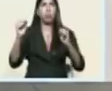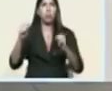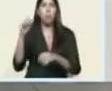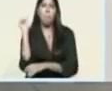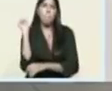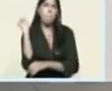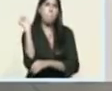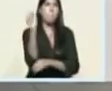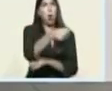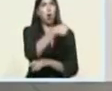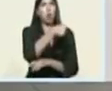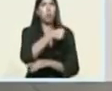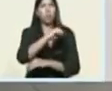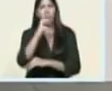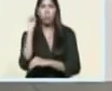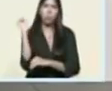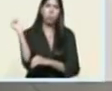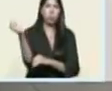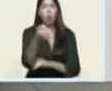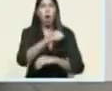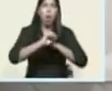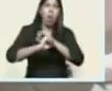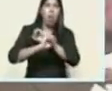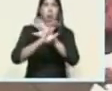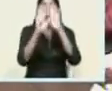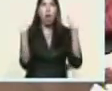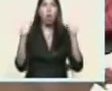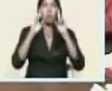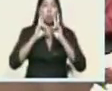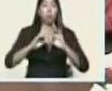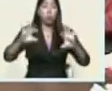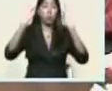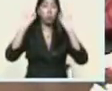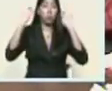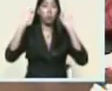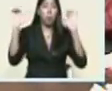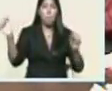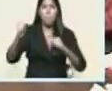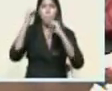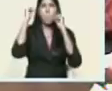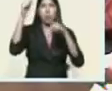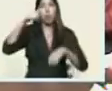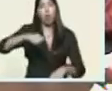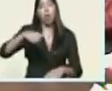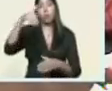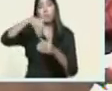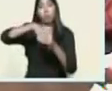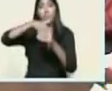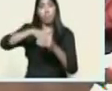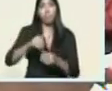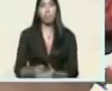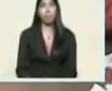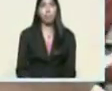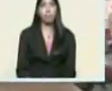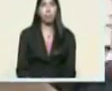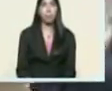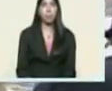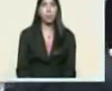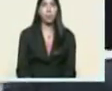del frente, una limpia, transparente e impecable victoria política electoral.